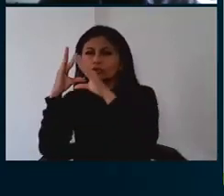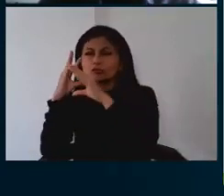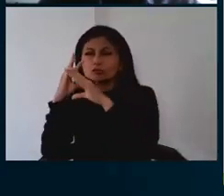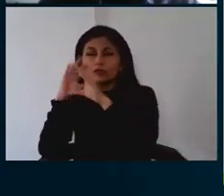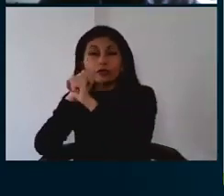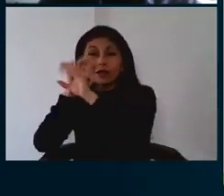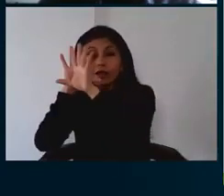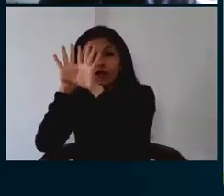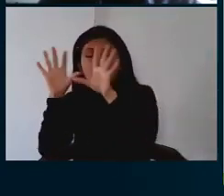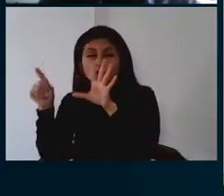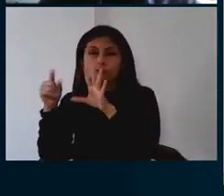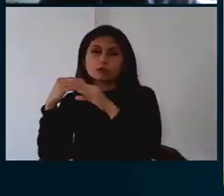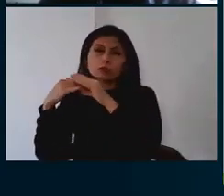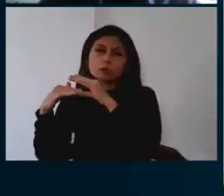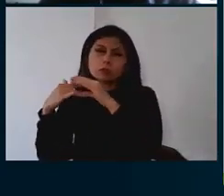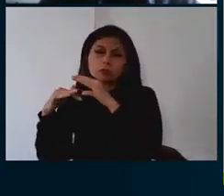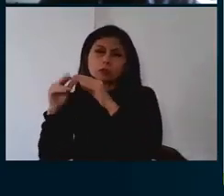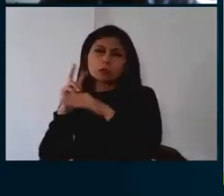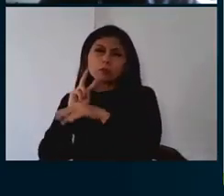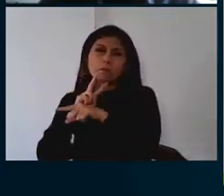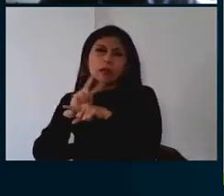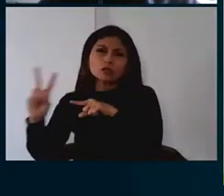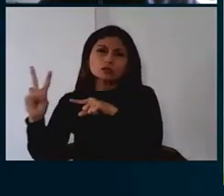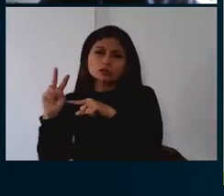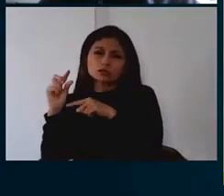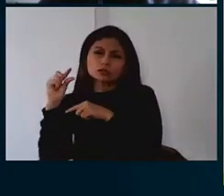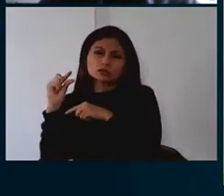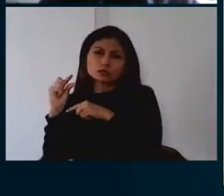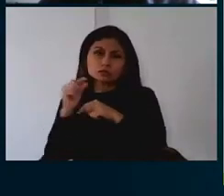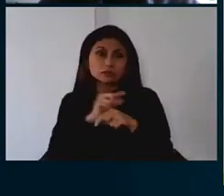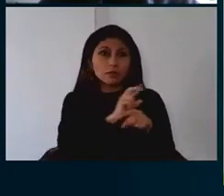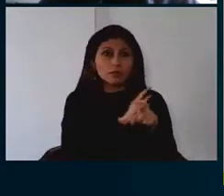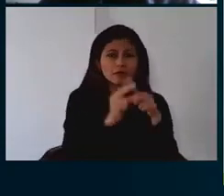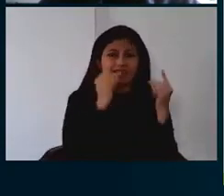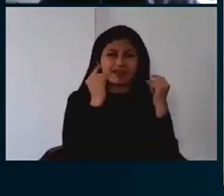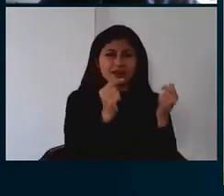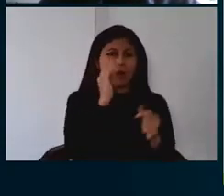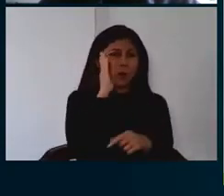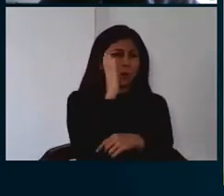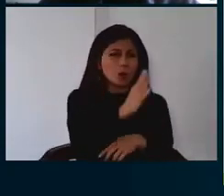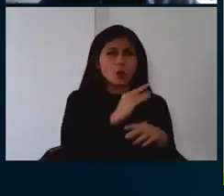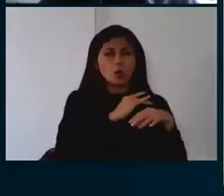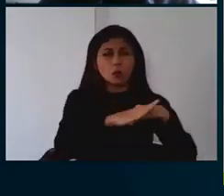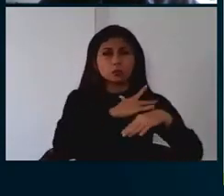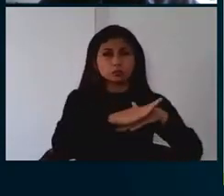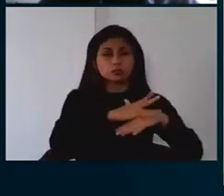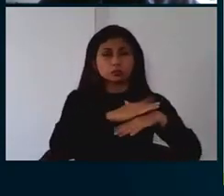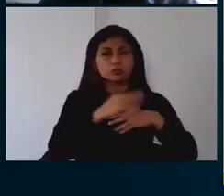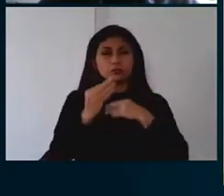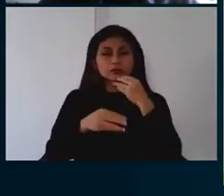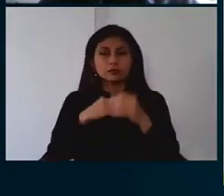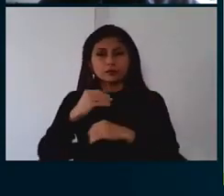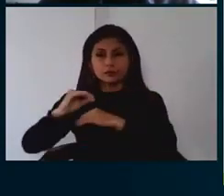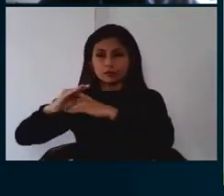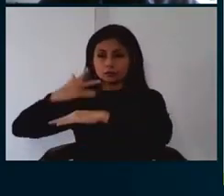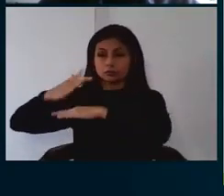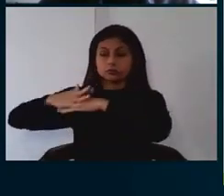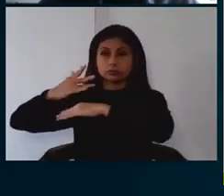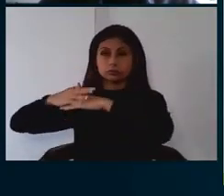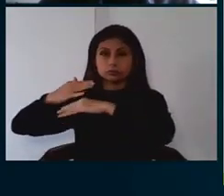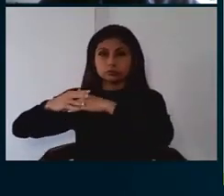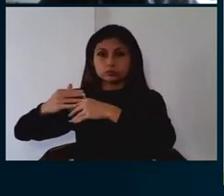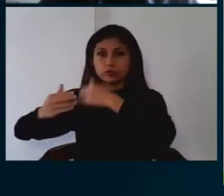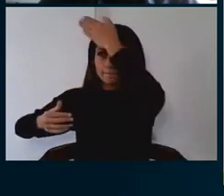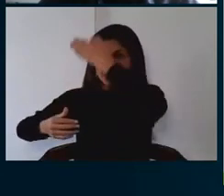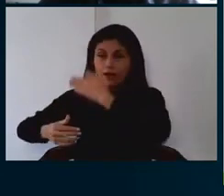por ejemplo, si en efecto el agua se está recostando sobre la pared opuesta del canal parcial. Se recuesta sobre la